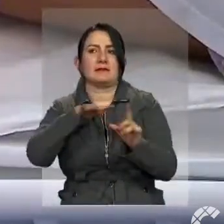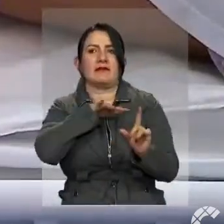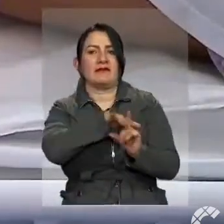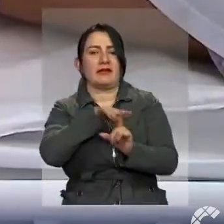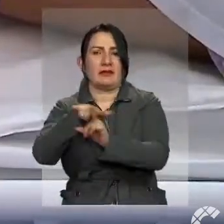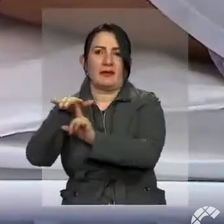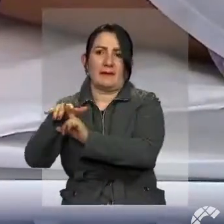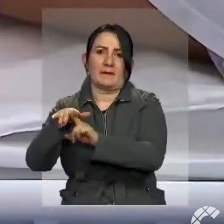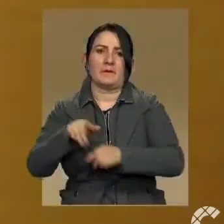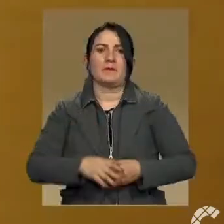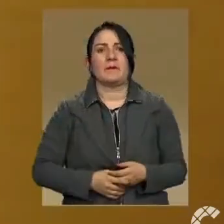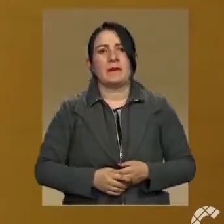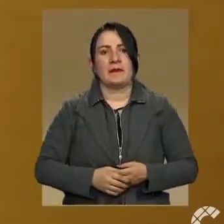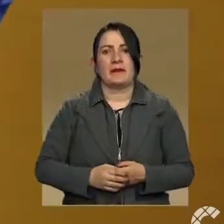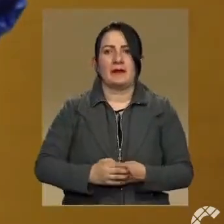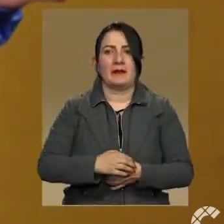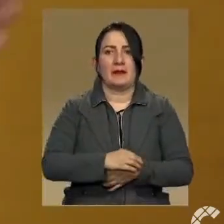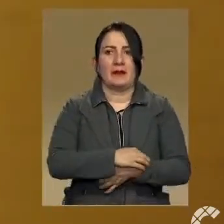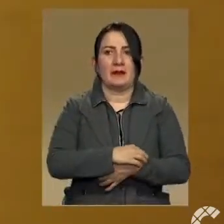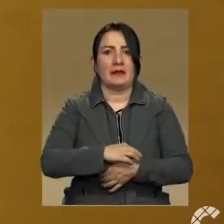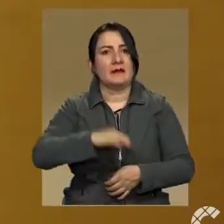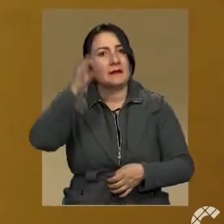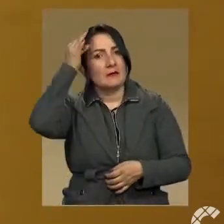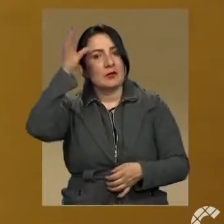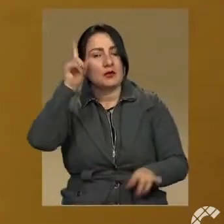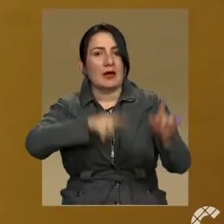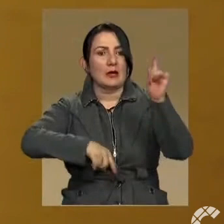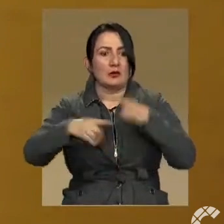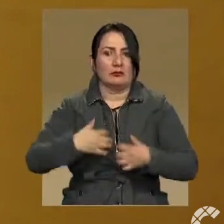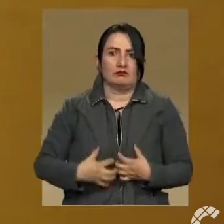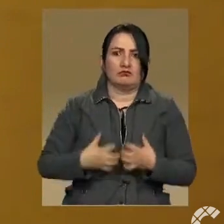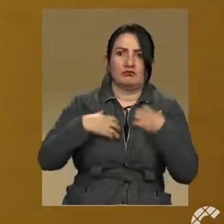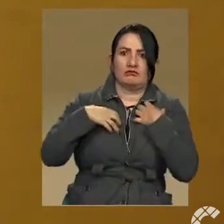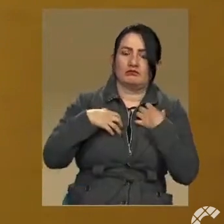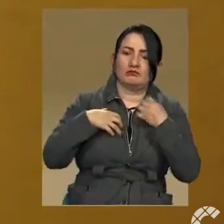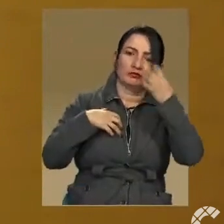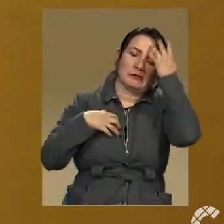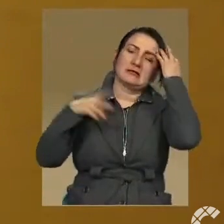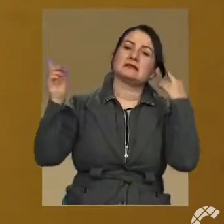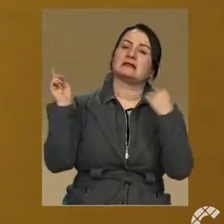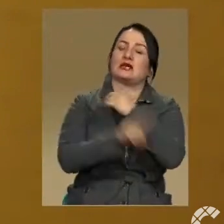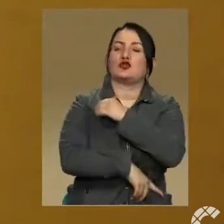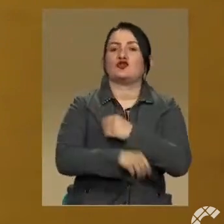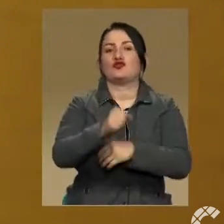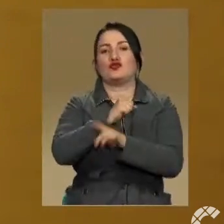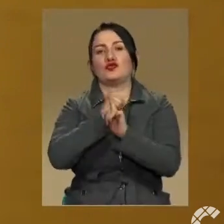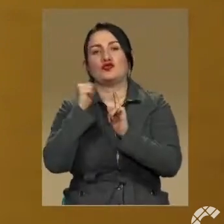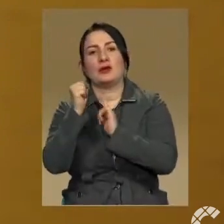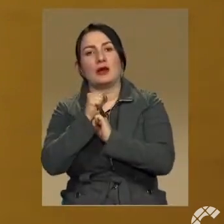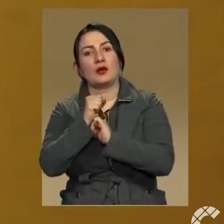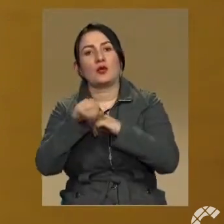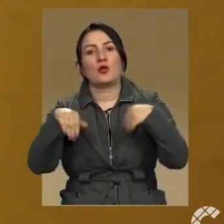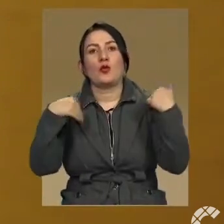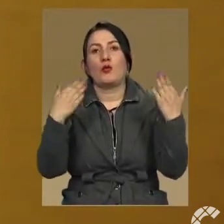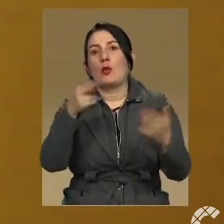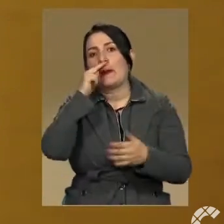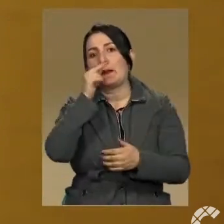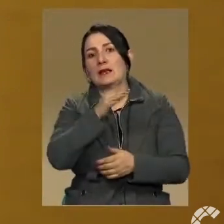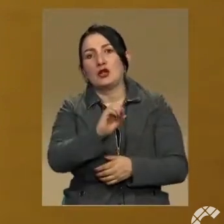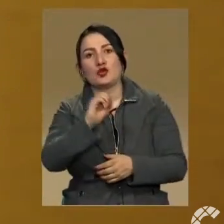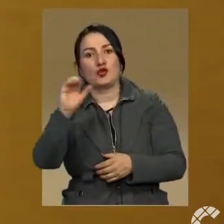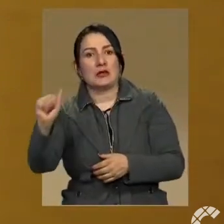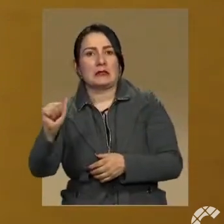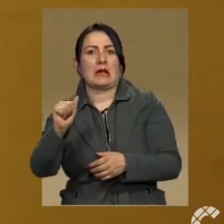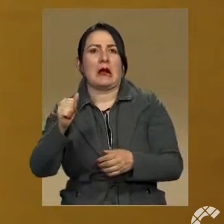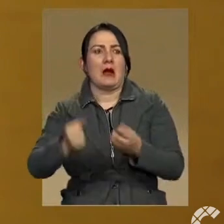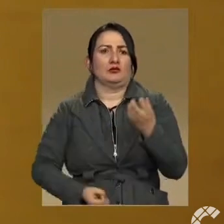pólvora. De pronto, el temor que tienen los adultos de la sanción social que esto tiene al haber permitido que un niño o una niña se